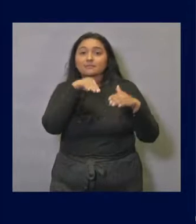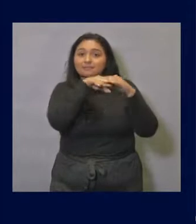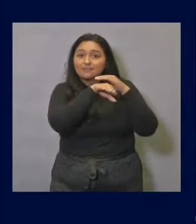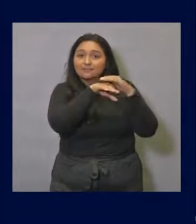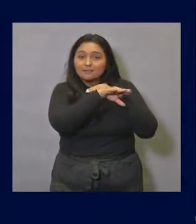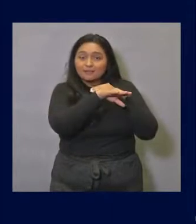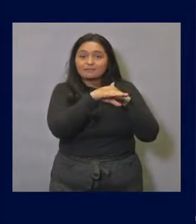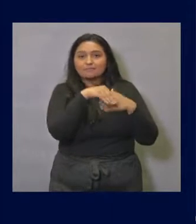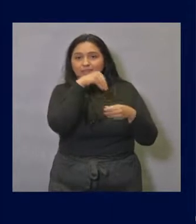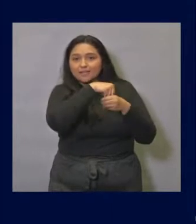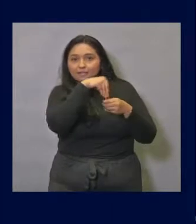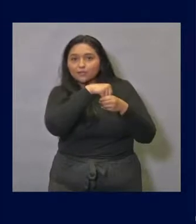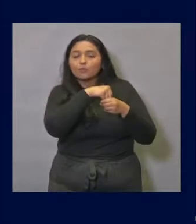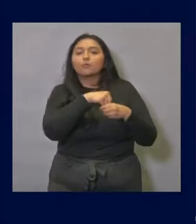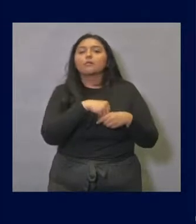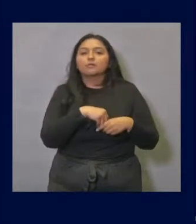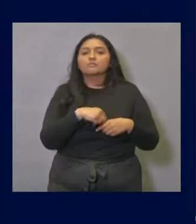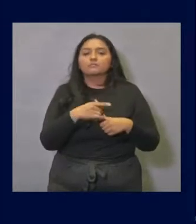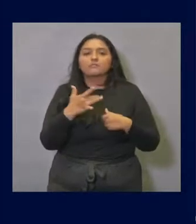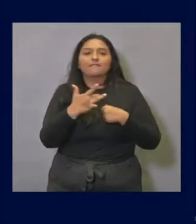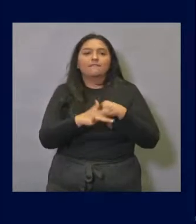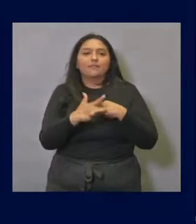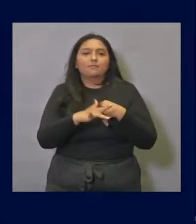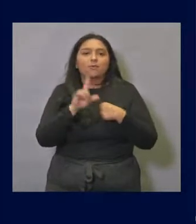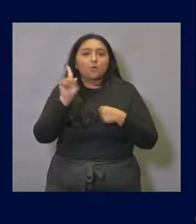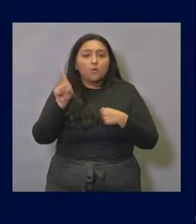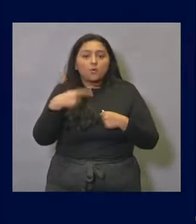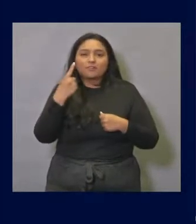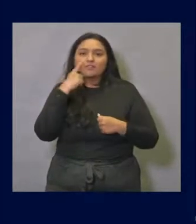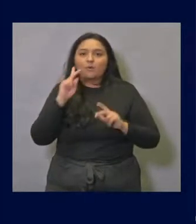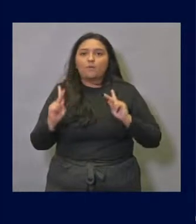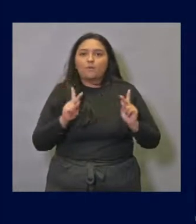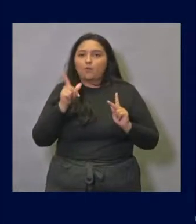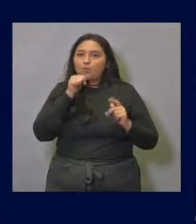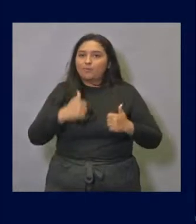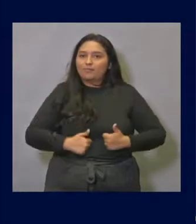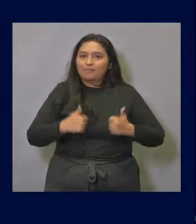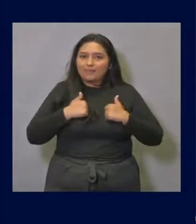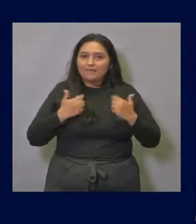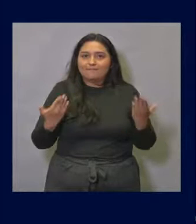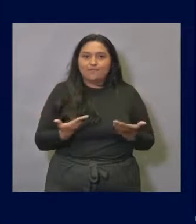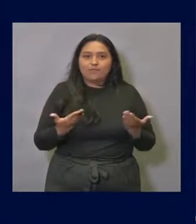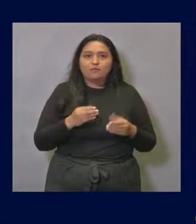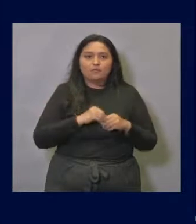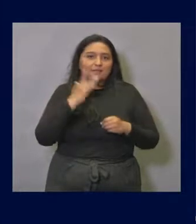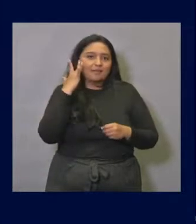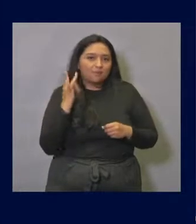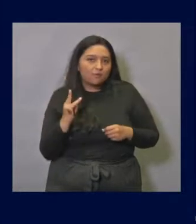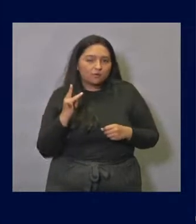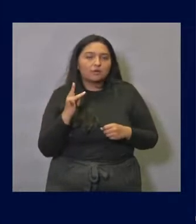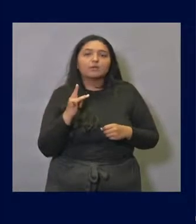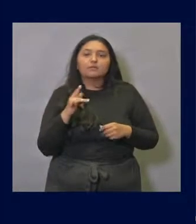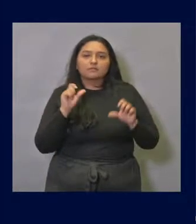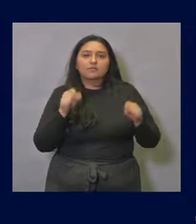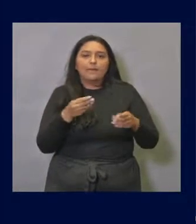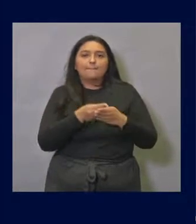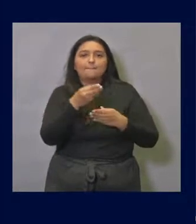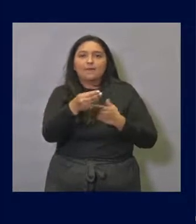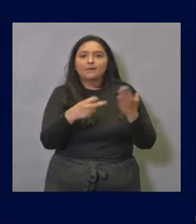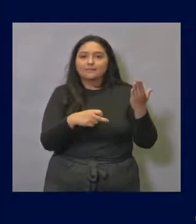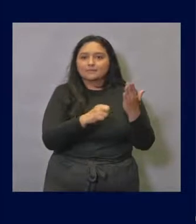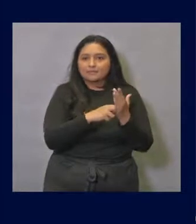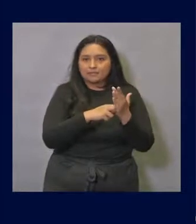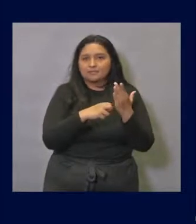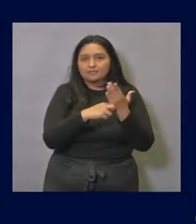interiores están disponibles solo para visitantes del estado, quienes deben comprar boletos digitales con